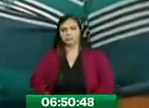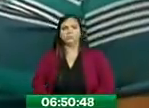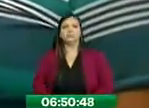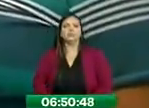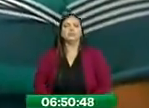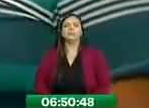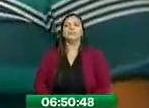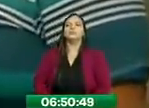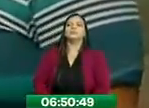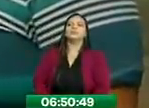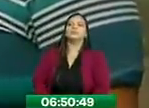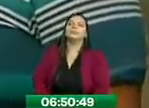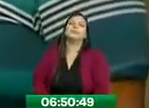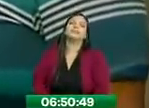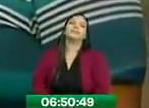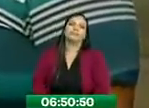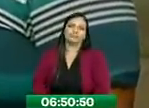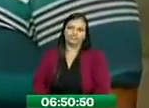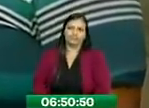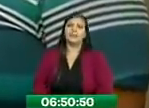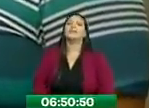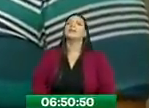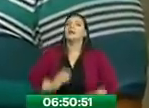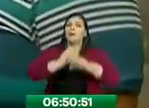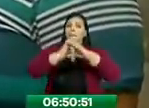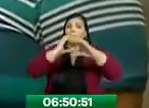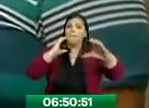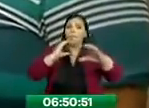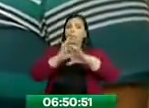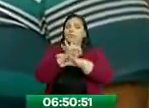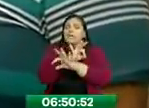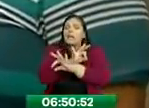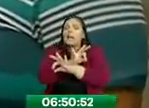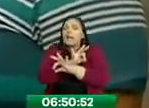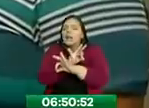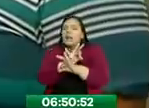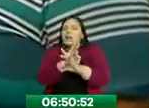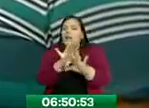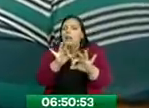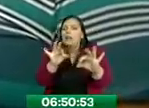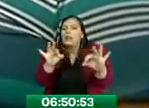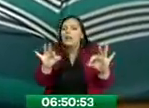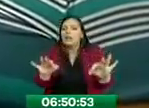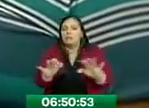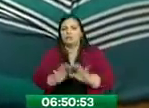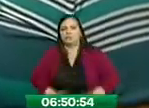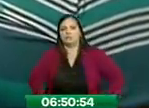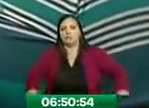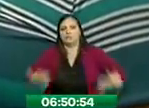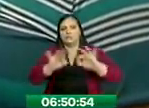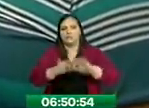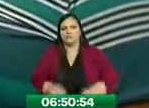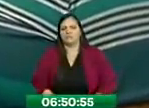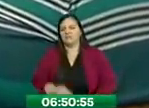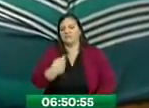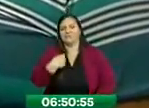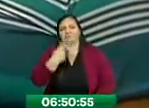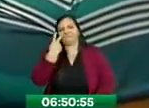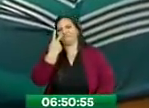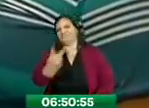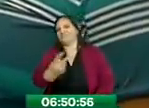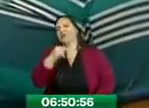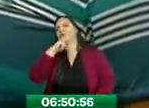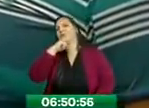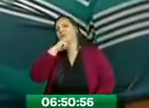Ahora que estamos, tienen que estar todos los colectivos, ya le han dicho que tienen que estar desinfectados. Sin embargo, los colectivos salen completamente